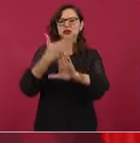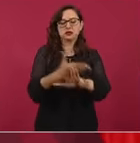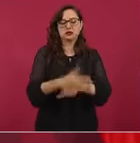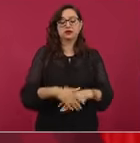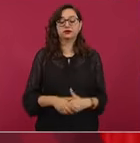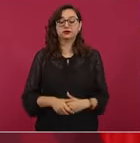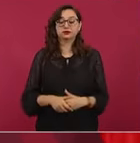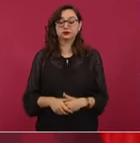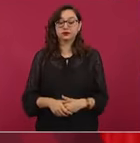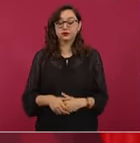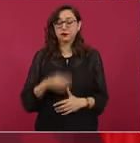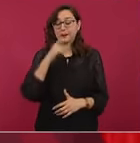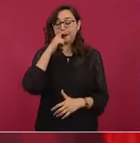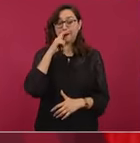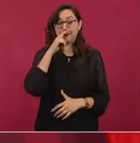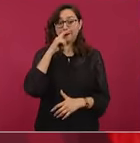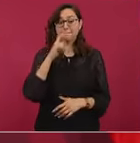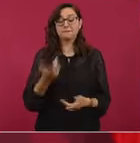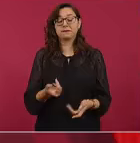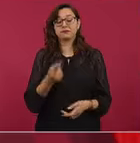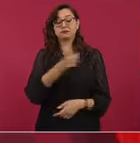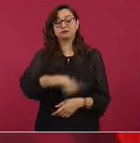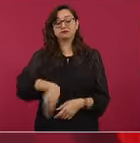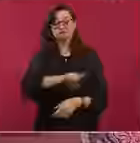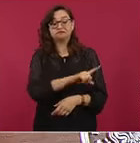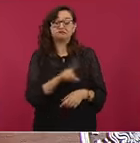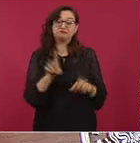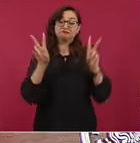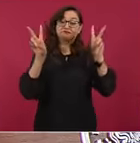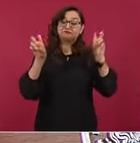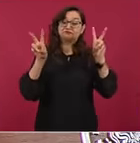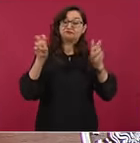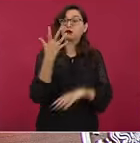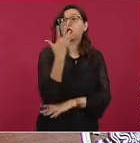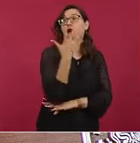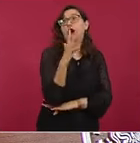salen los pseudoambientalistas. Además,